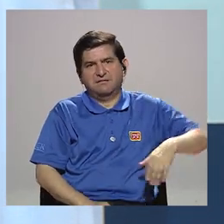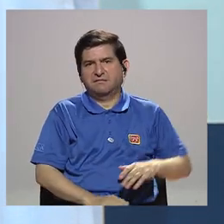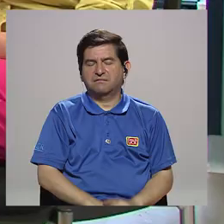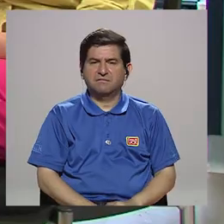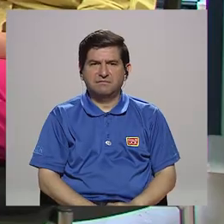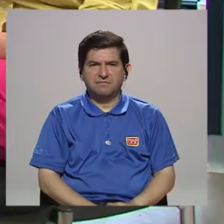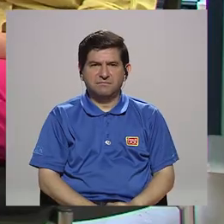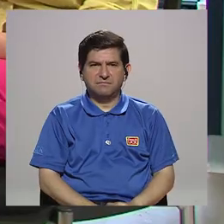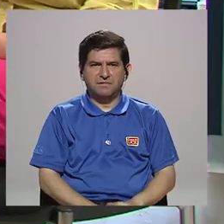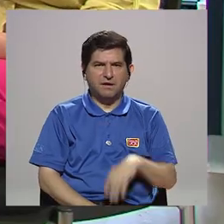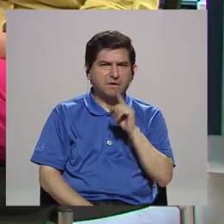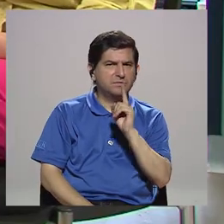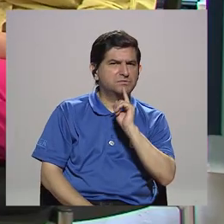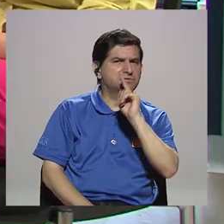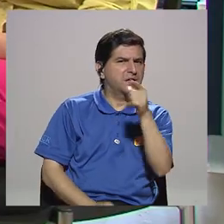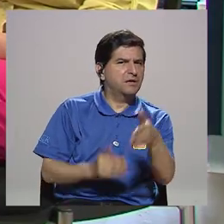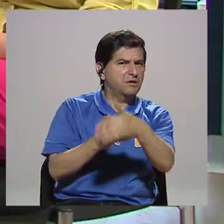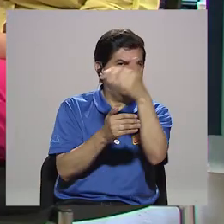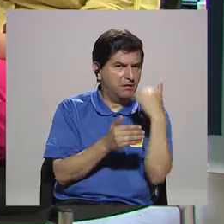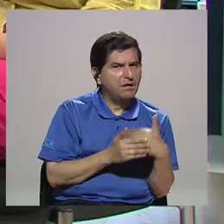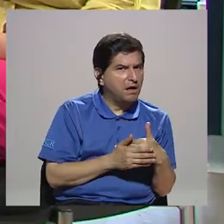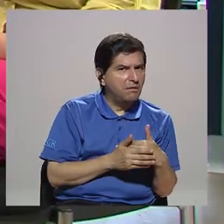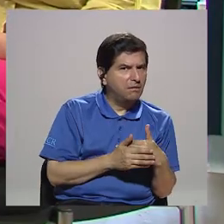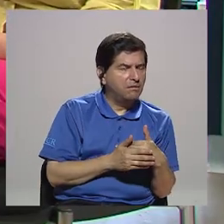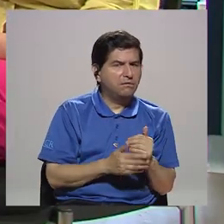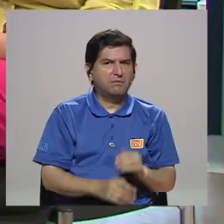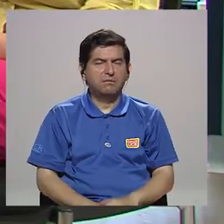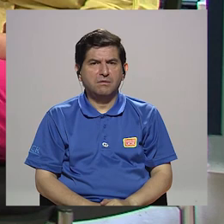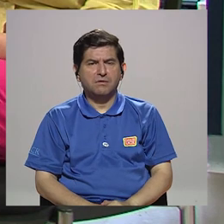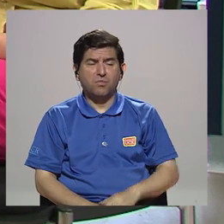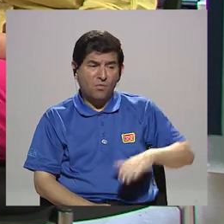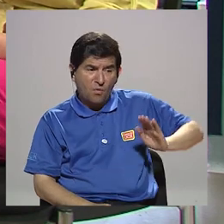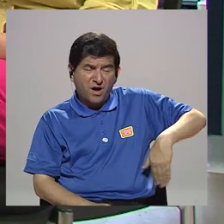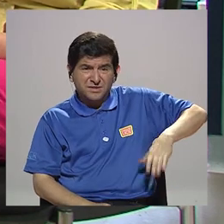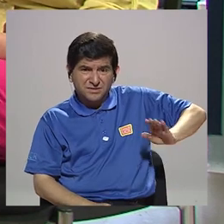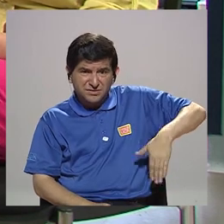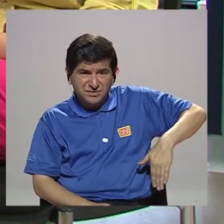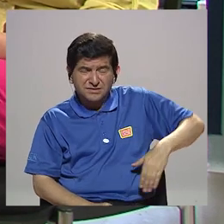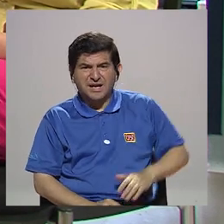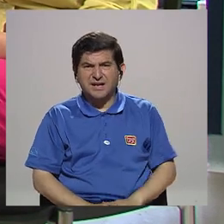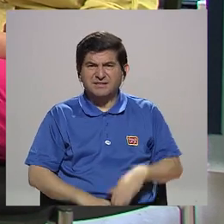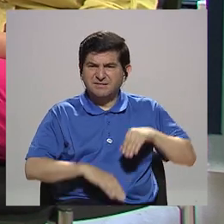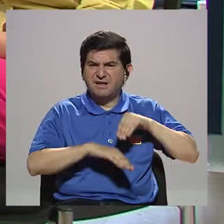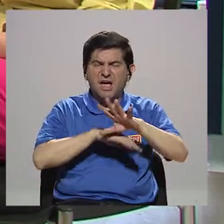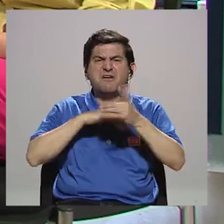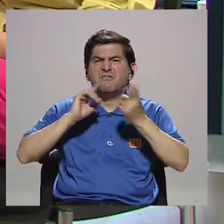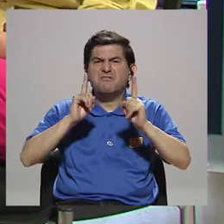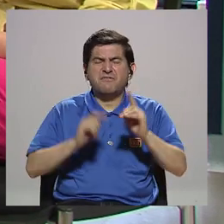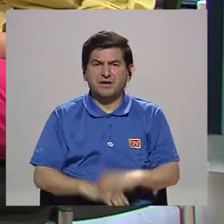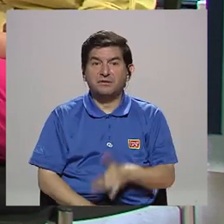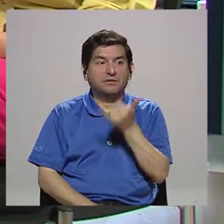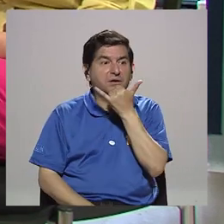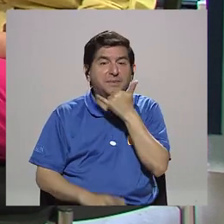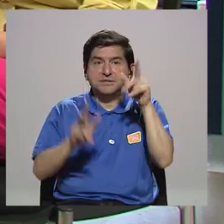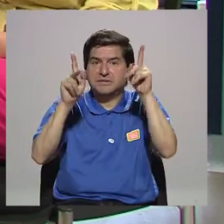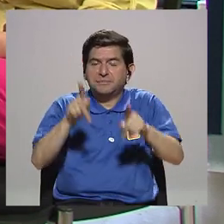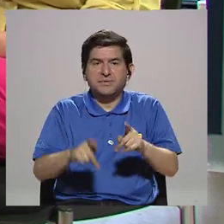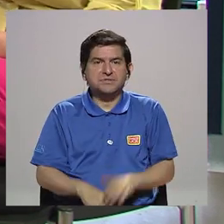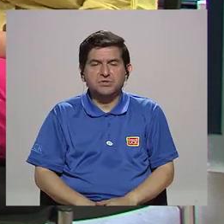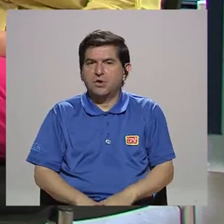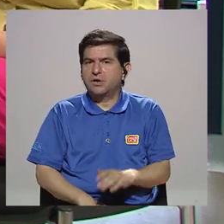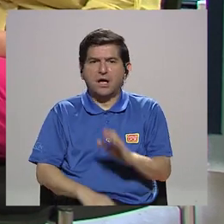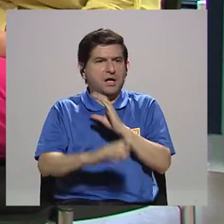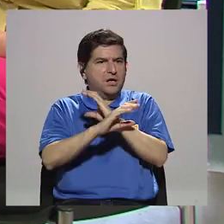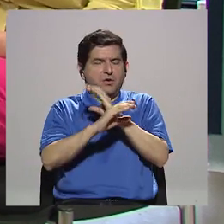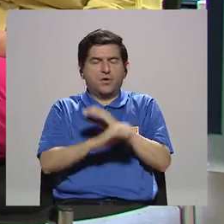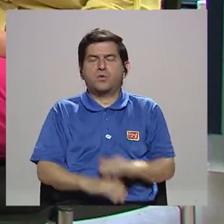Sí. Y eso ahora que usted lo dice, de cuando llega tarde, ¿cuál es la consecuencia? ¿Qué pasa si una persona no